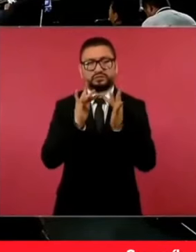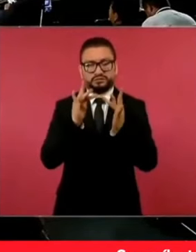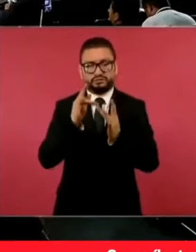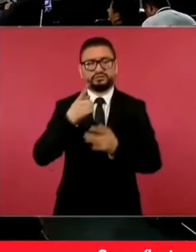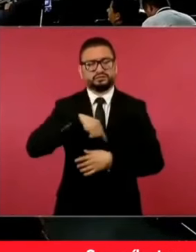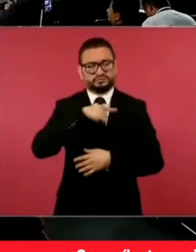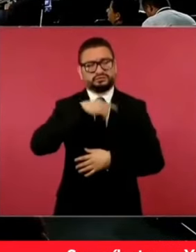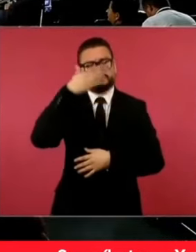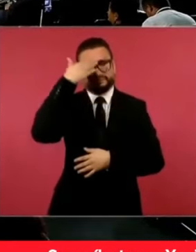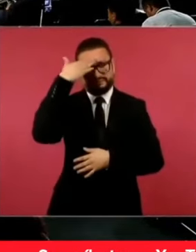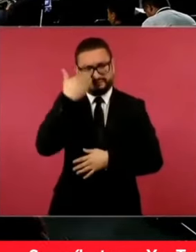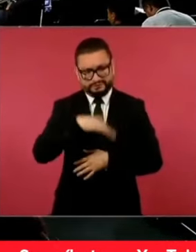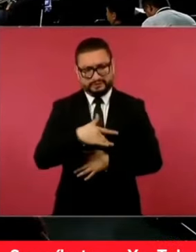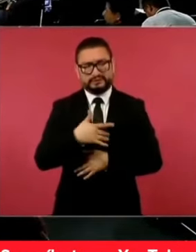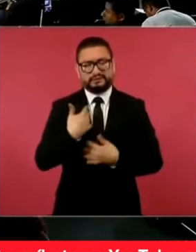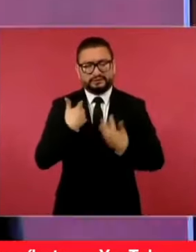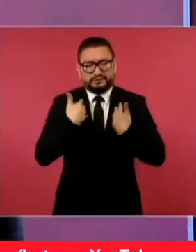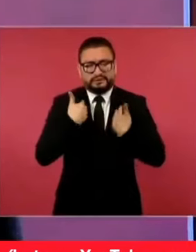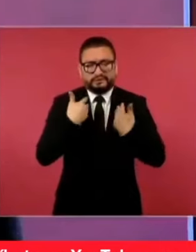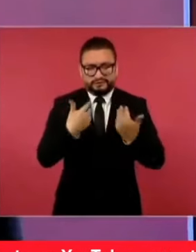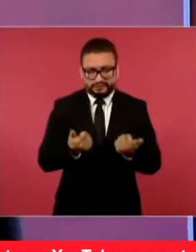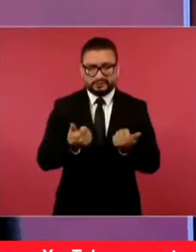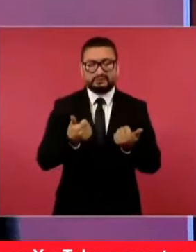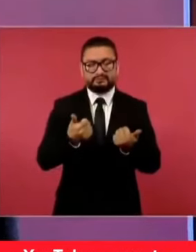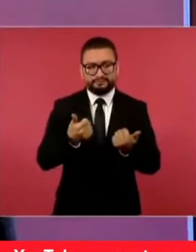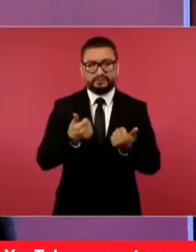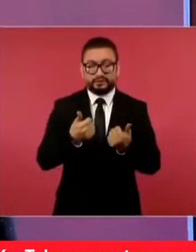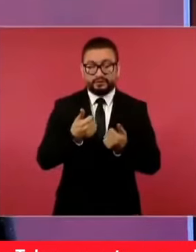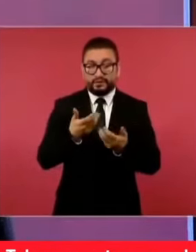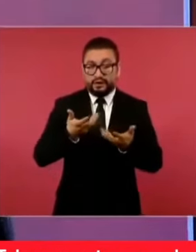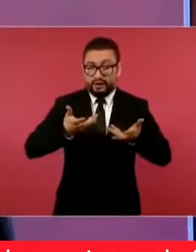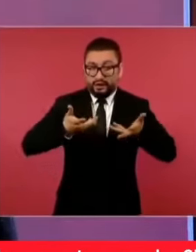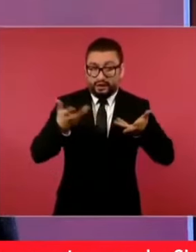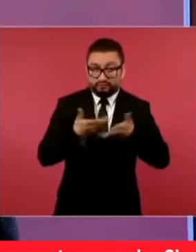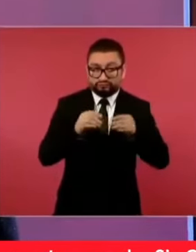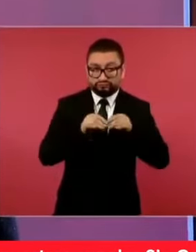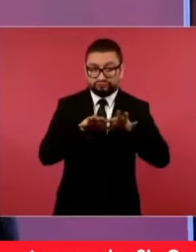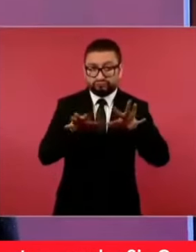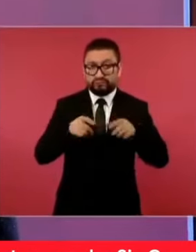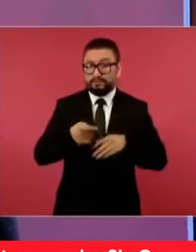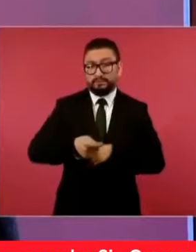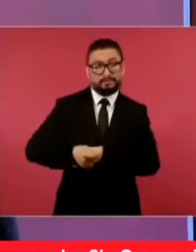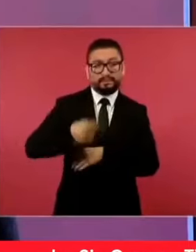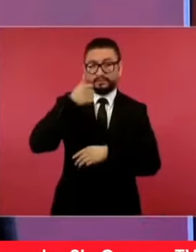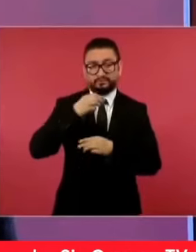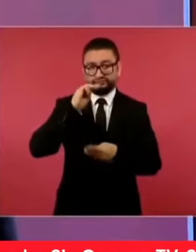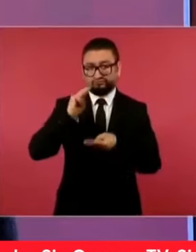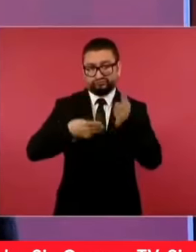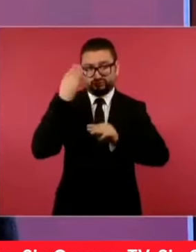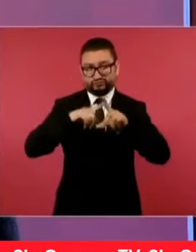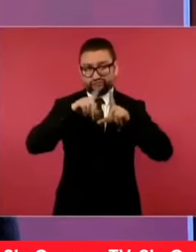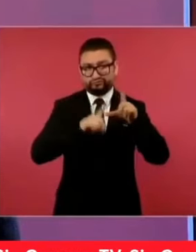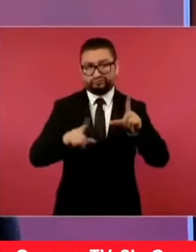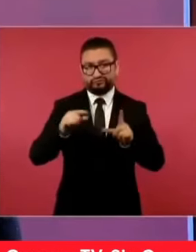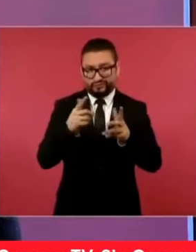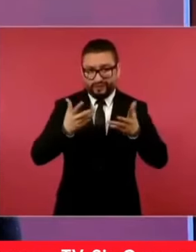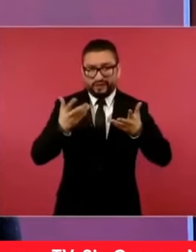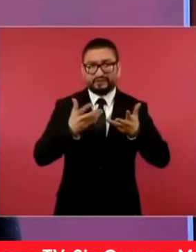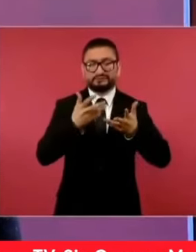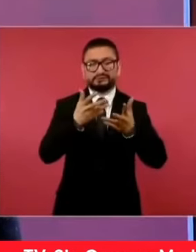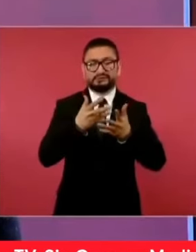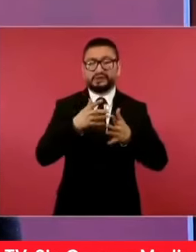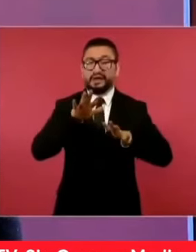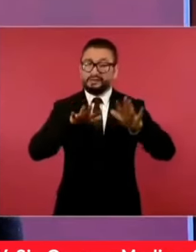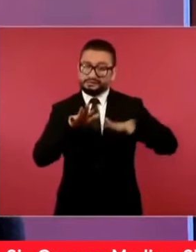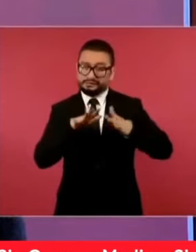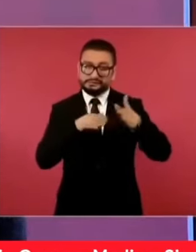estamos plenamente conscientes que a pesar de que este despliegue es único en el mundo y que se han logrado sortear